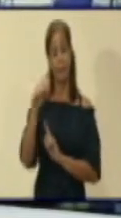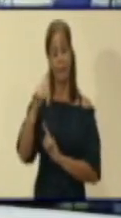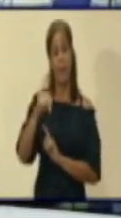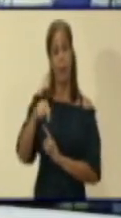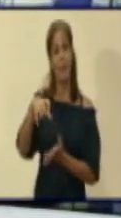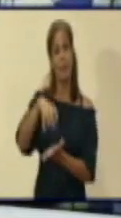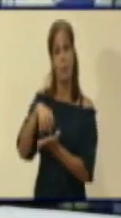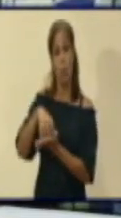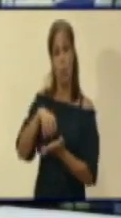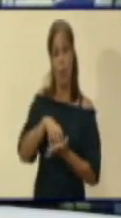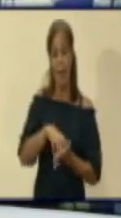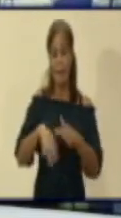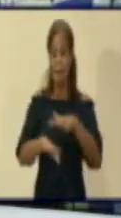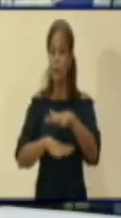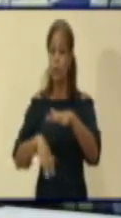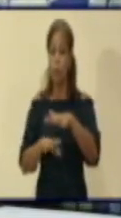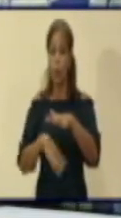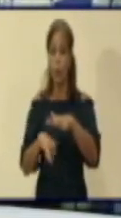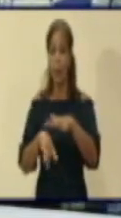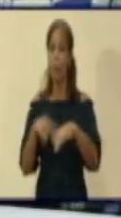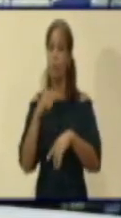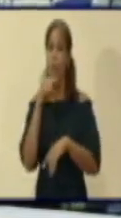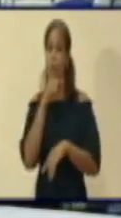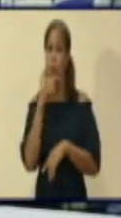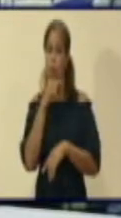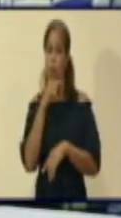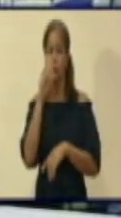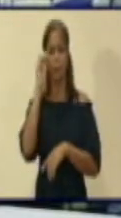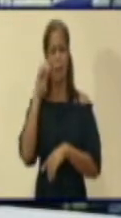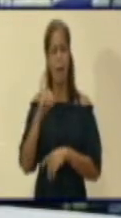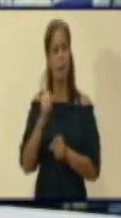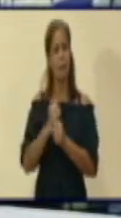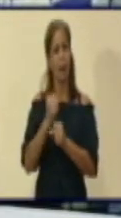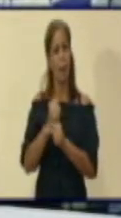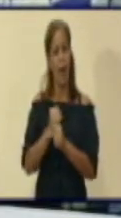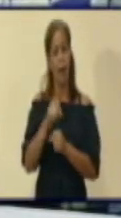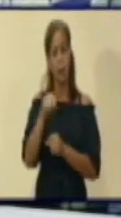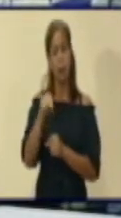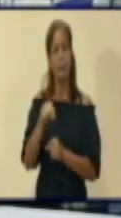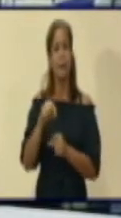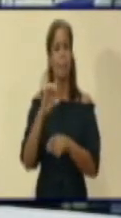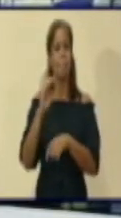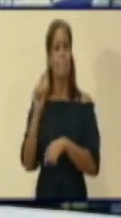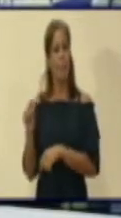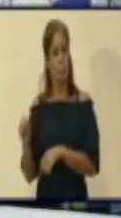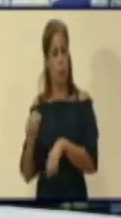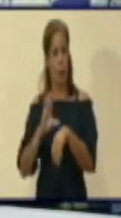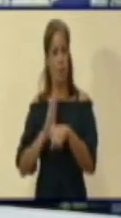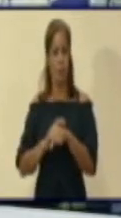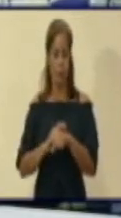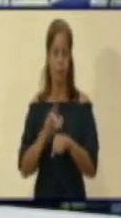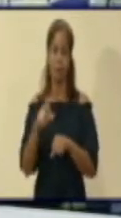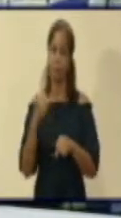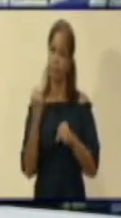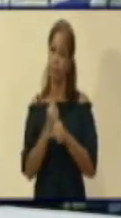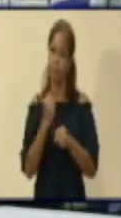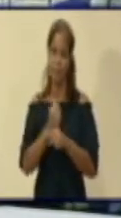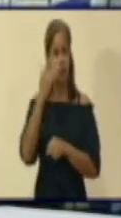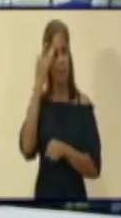lo mismo que transportan un positivo, que un contacto, que un sospechoso. Y repito, es meritorio la labor que hacen, por eso la